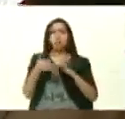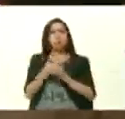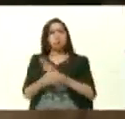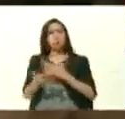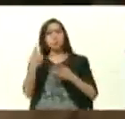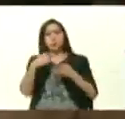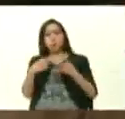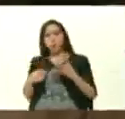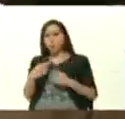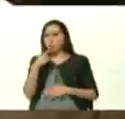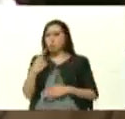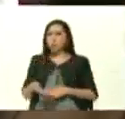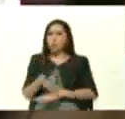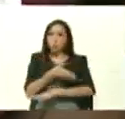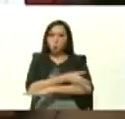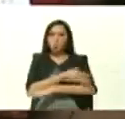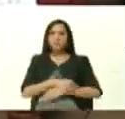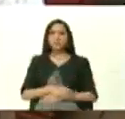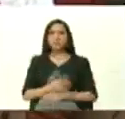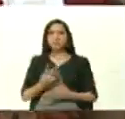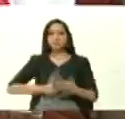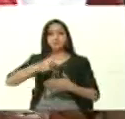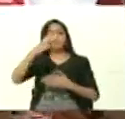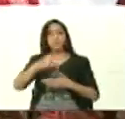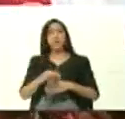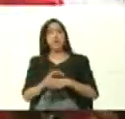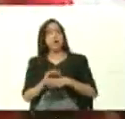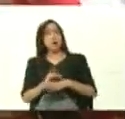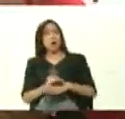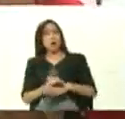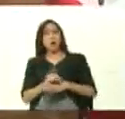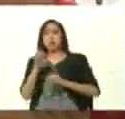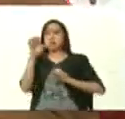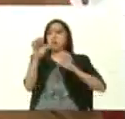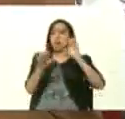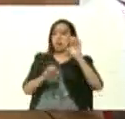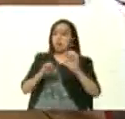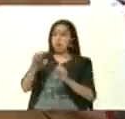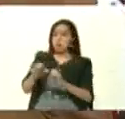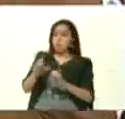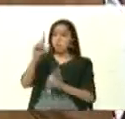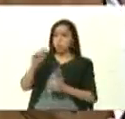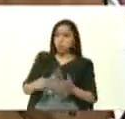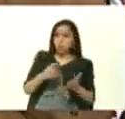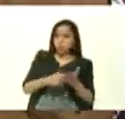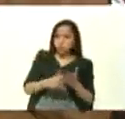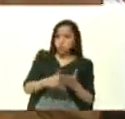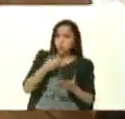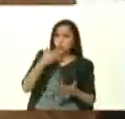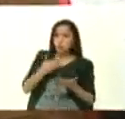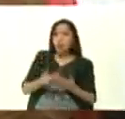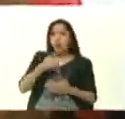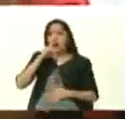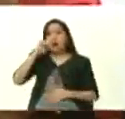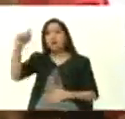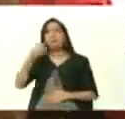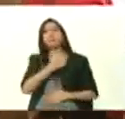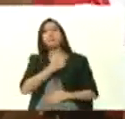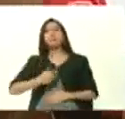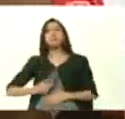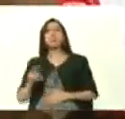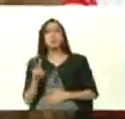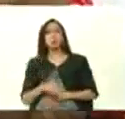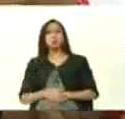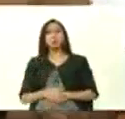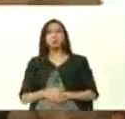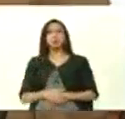viene mencionando, todo lo que es el plan proteína animal con de esos precios subsidiados, gracias a nuestro presidente Nicolás Maduro. Pero la Feria del Campo Soberano